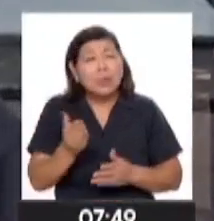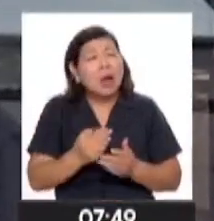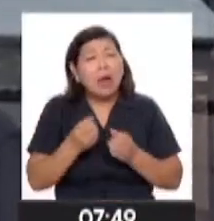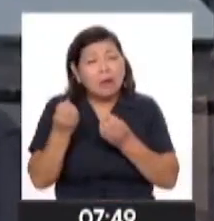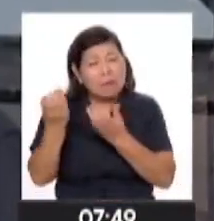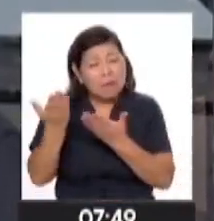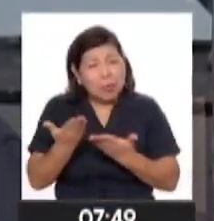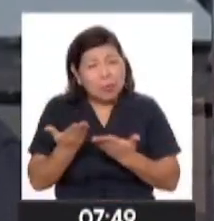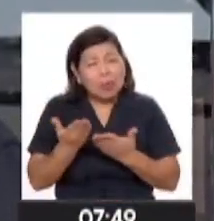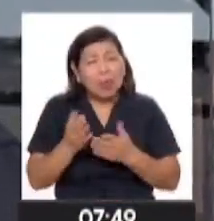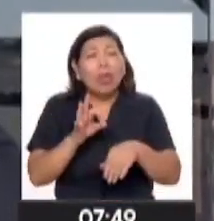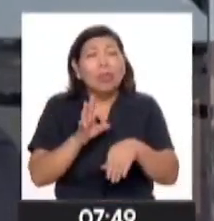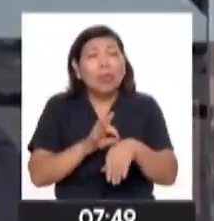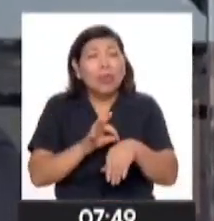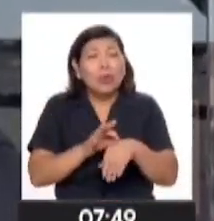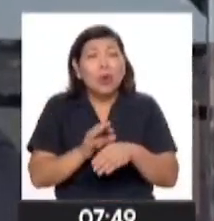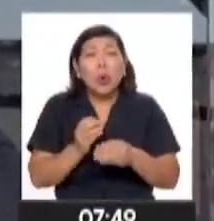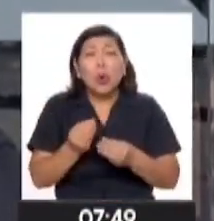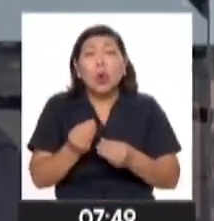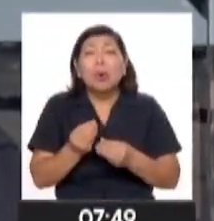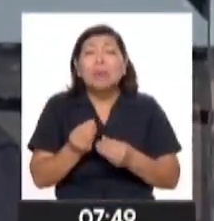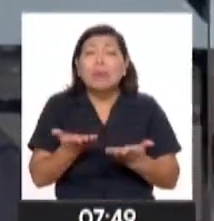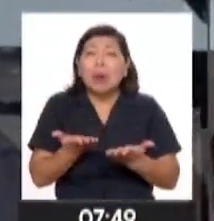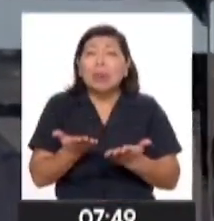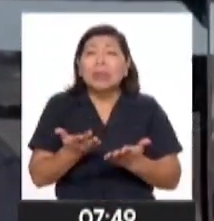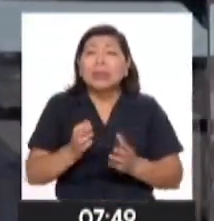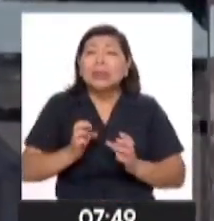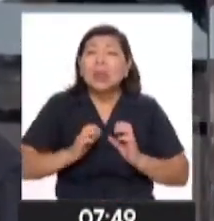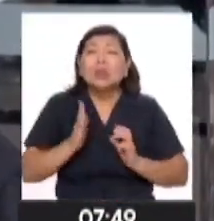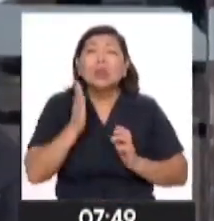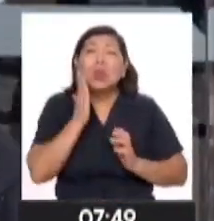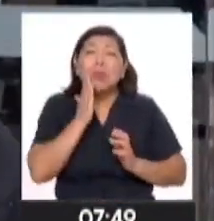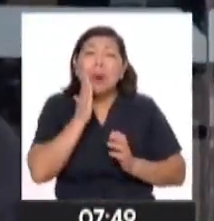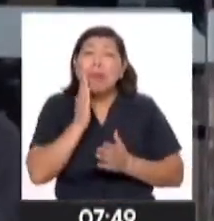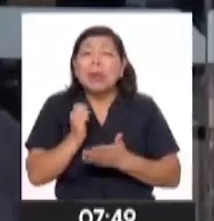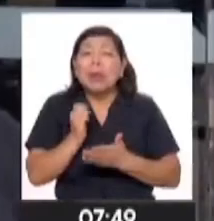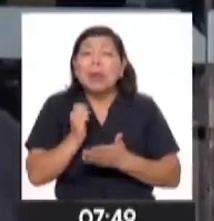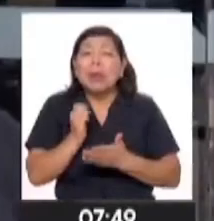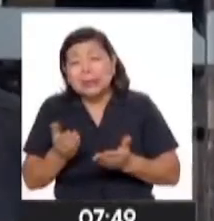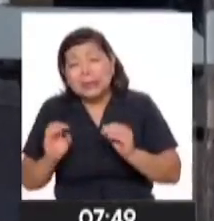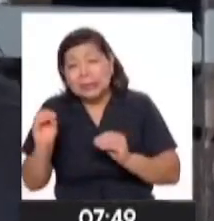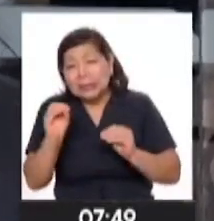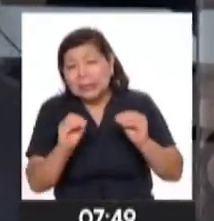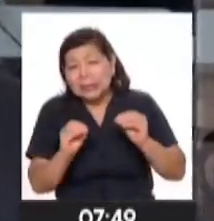toda la información médica, así como soporte emocional ante este hecho.